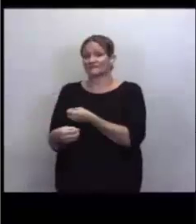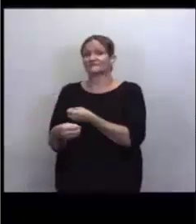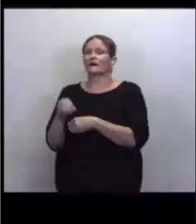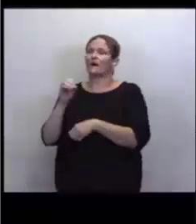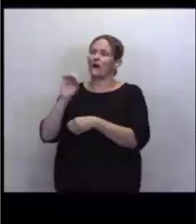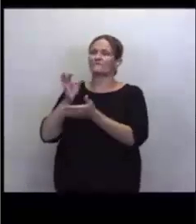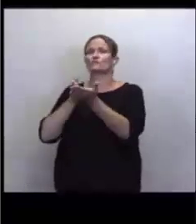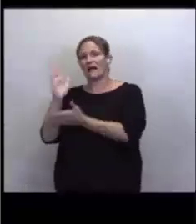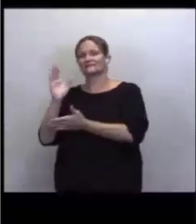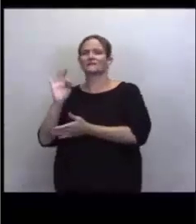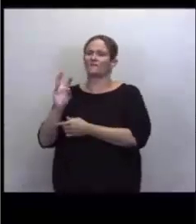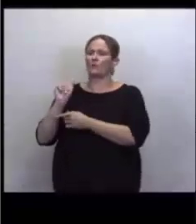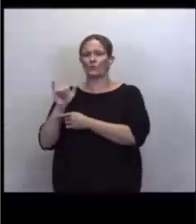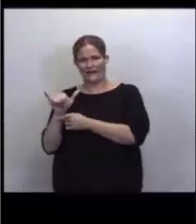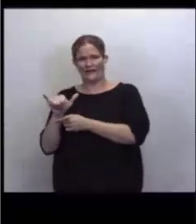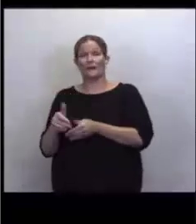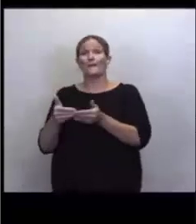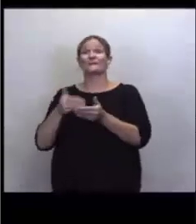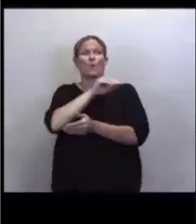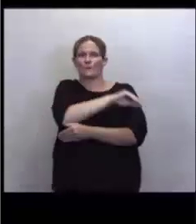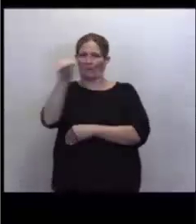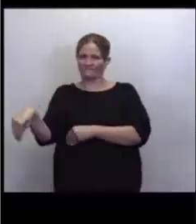reembolsar gastos de mudanza y